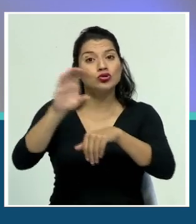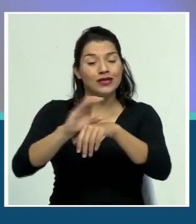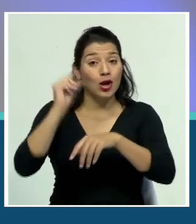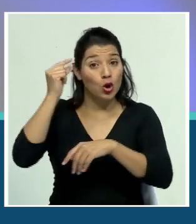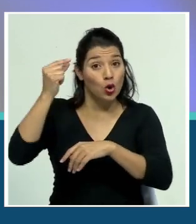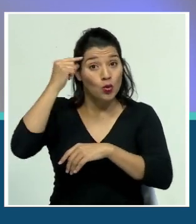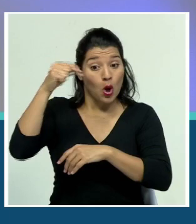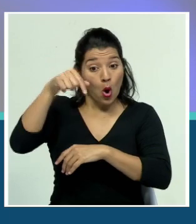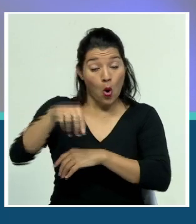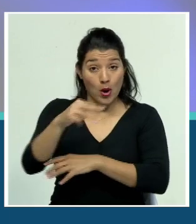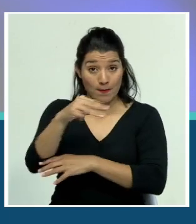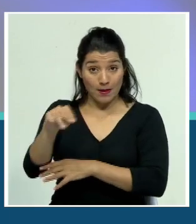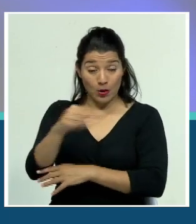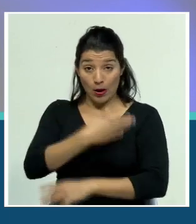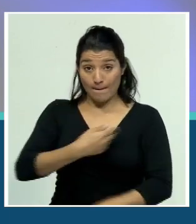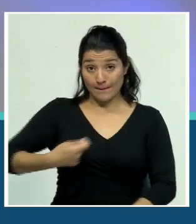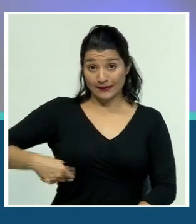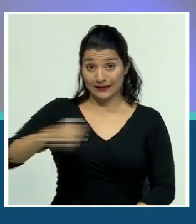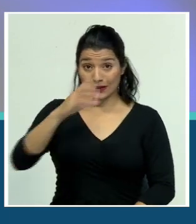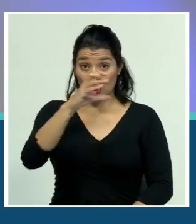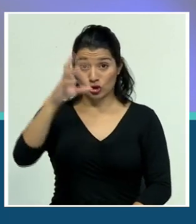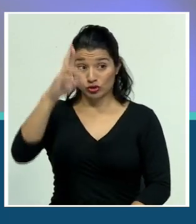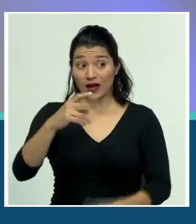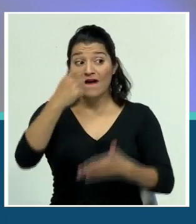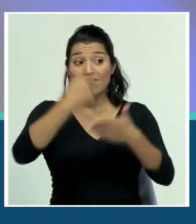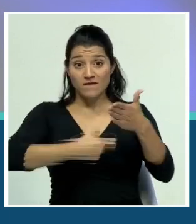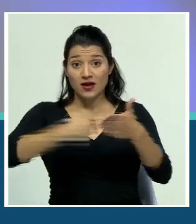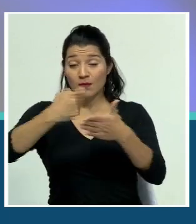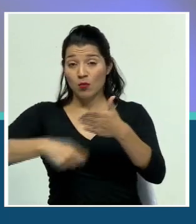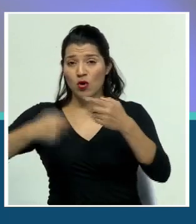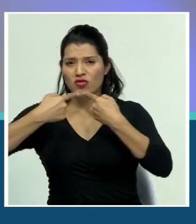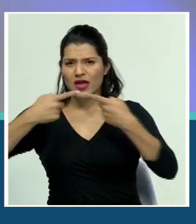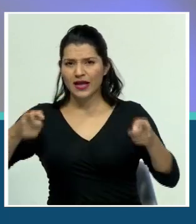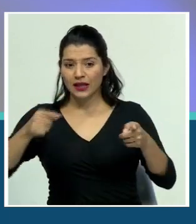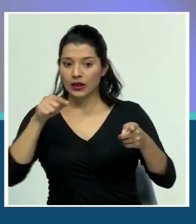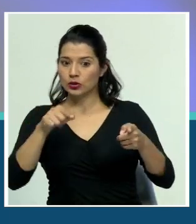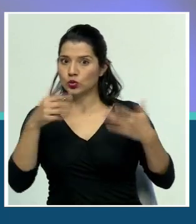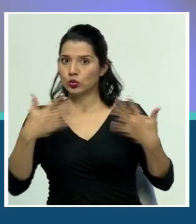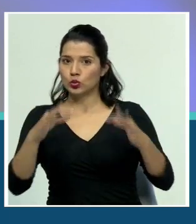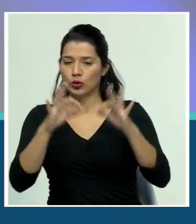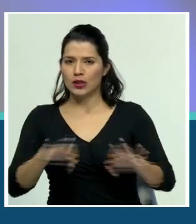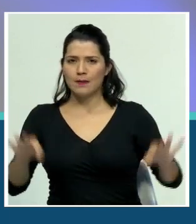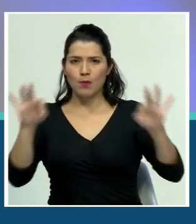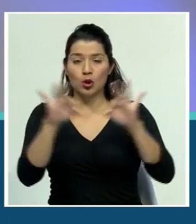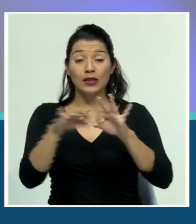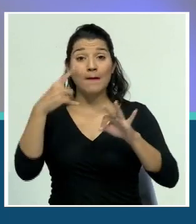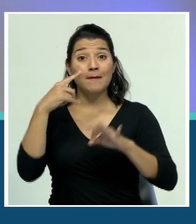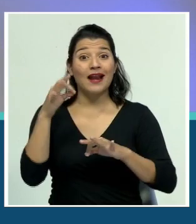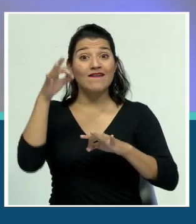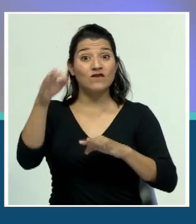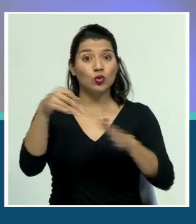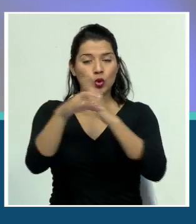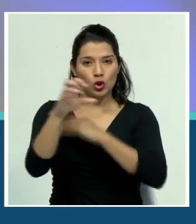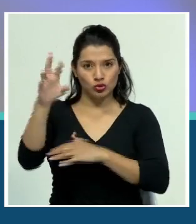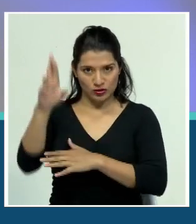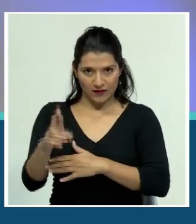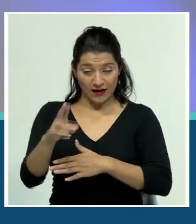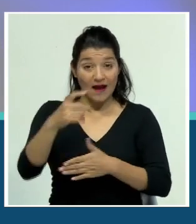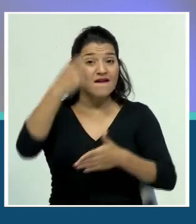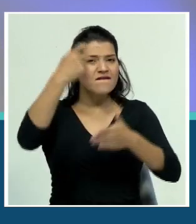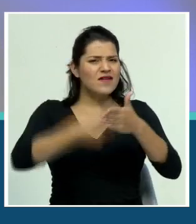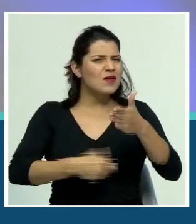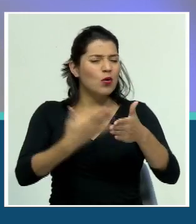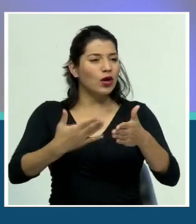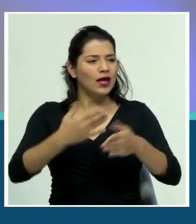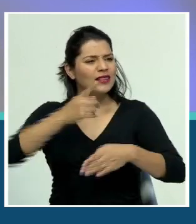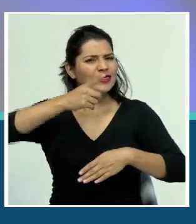el presidente de la República firmó varios decretos que asegura son de mucha importancia para el futuro del país. Firmó una directriz para